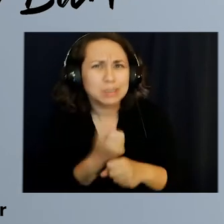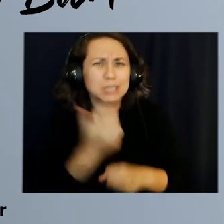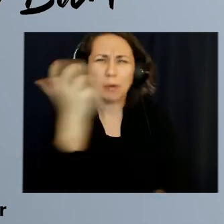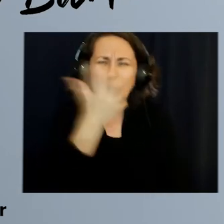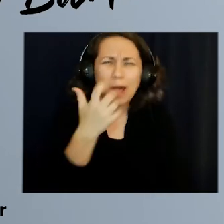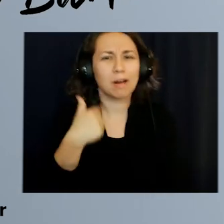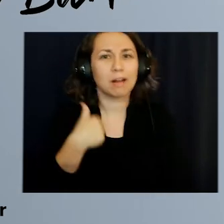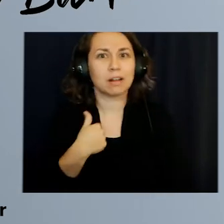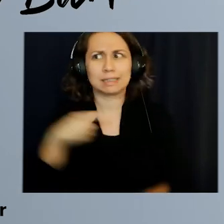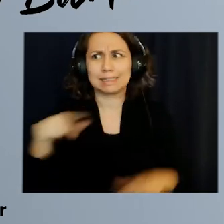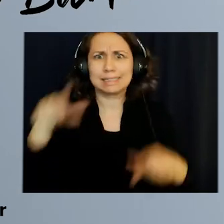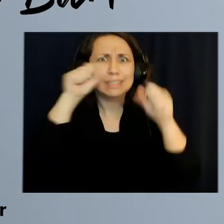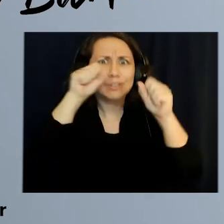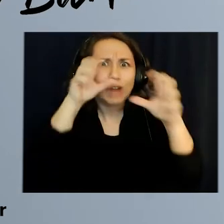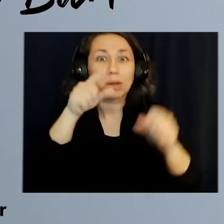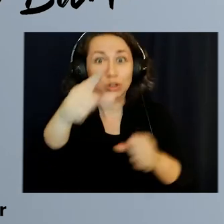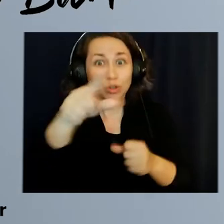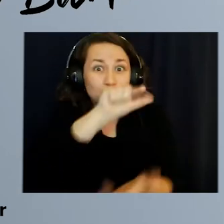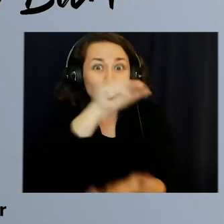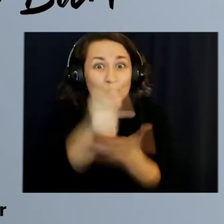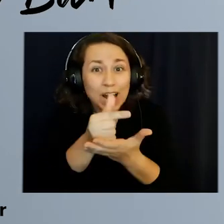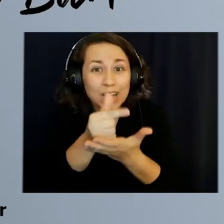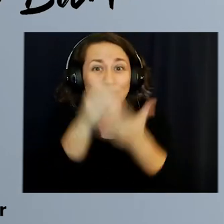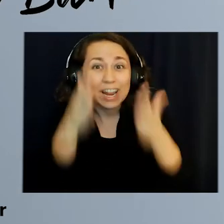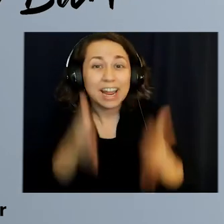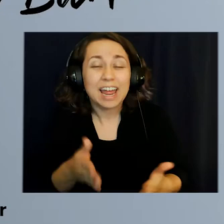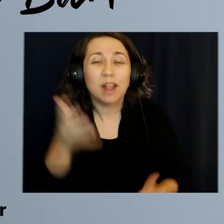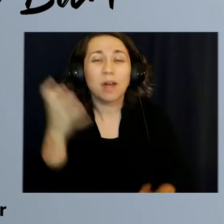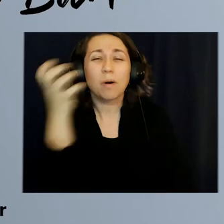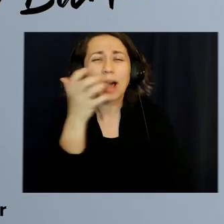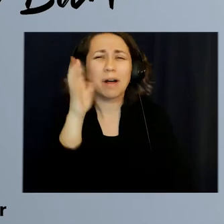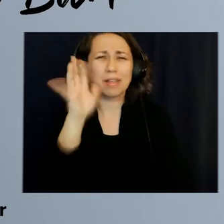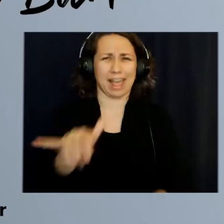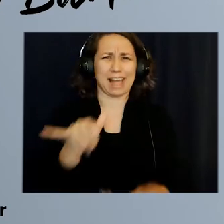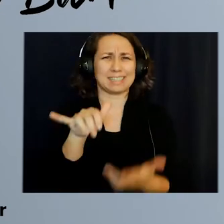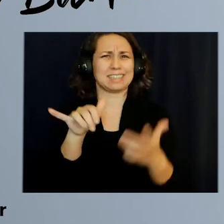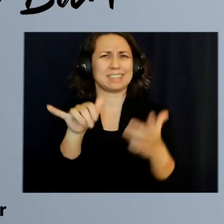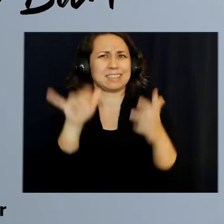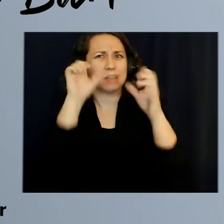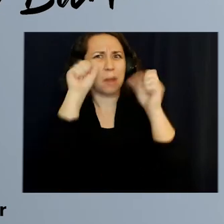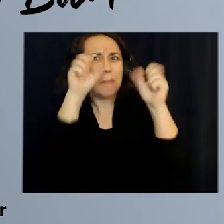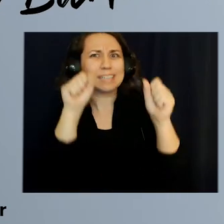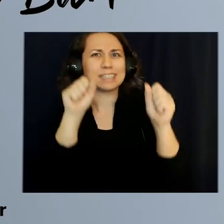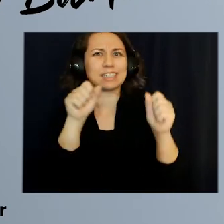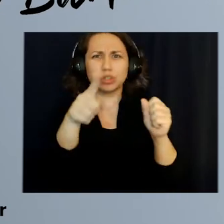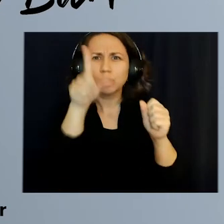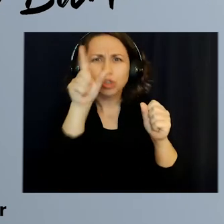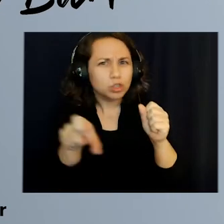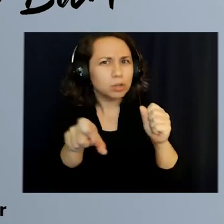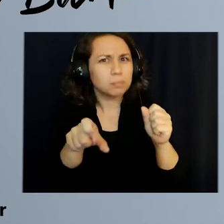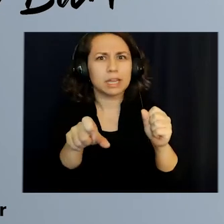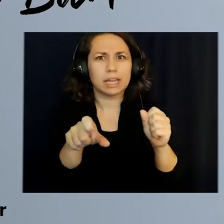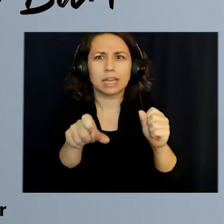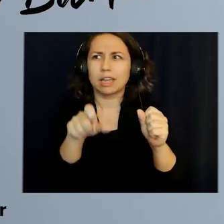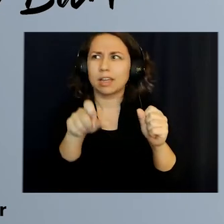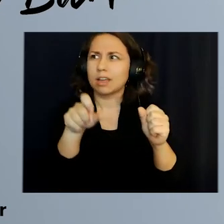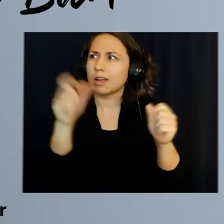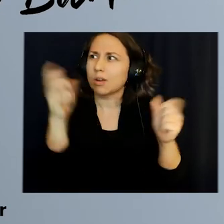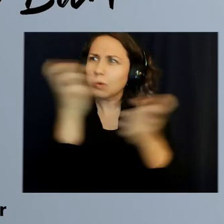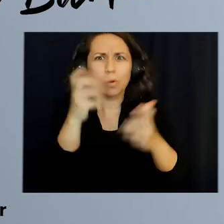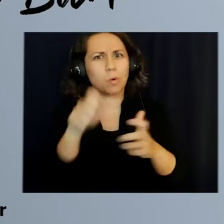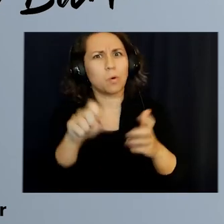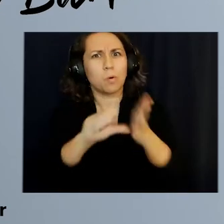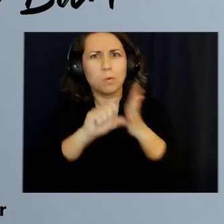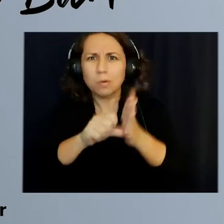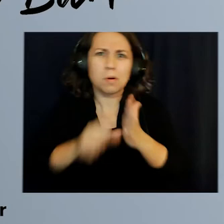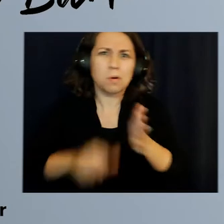accomplished. I mean, this is incredible. You're a graduate. That is amazing. Felicidades.